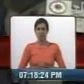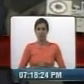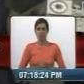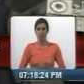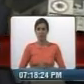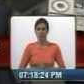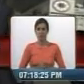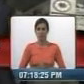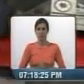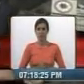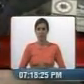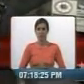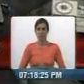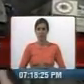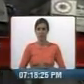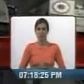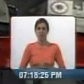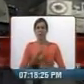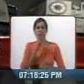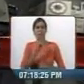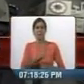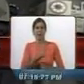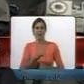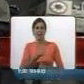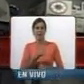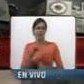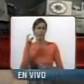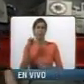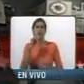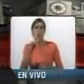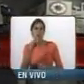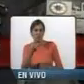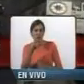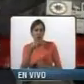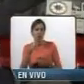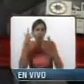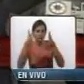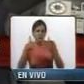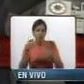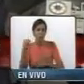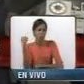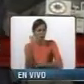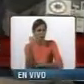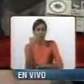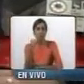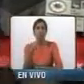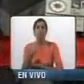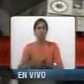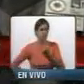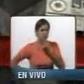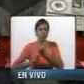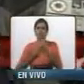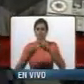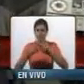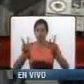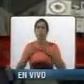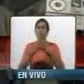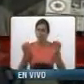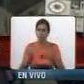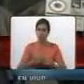por esas malas consejas y apostemos todos a la paz, apostemos a escenario.